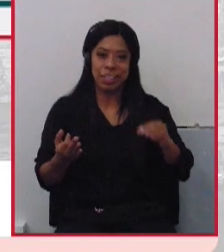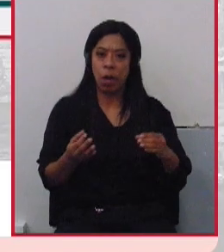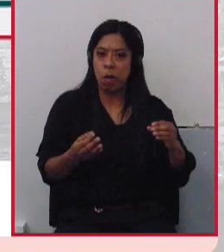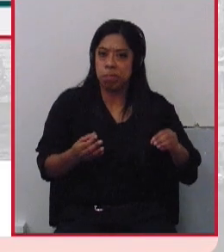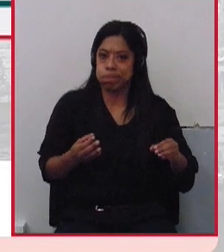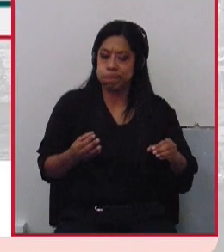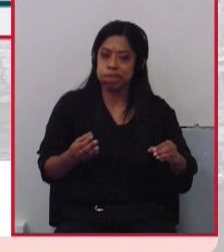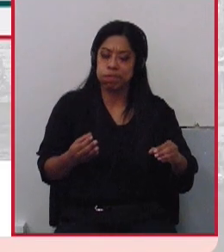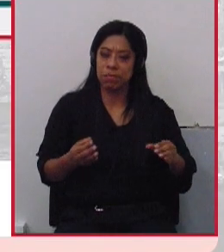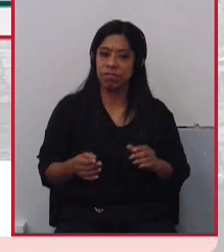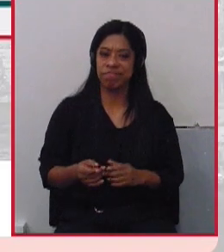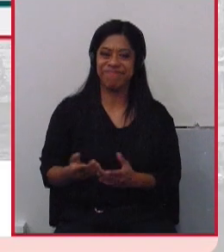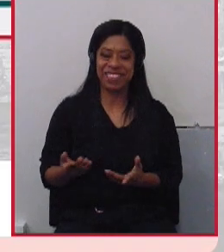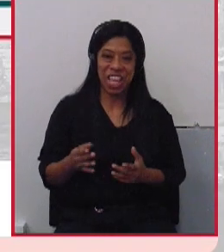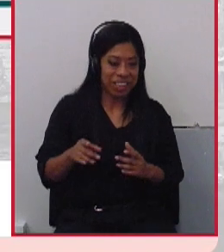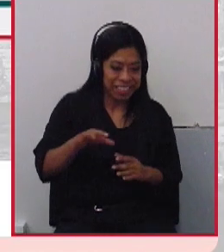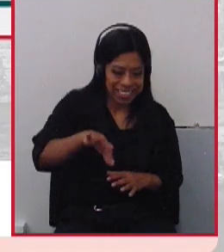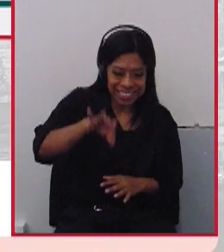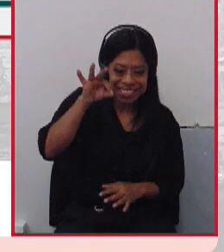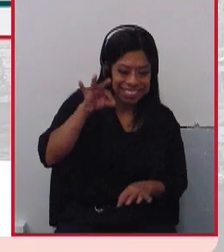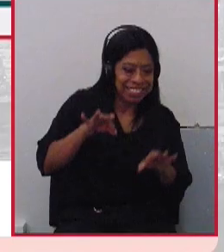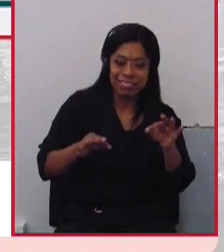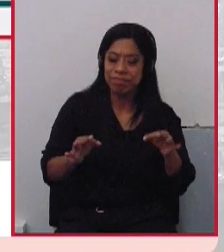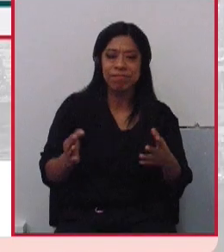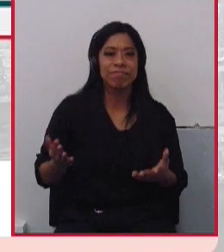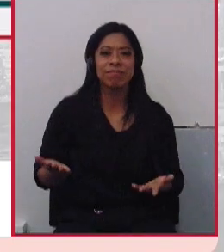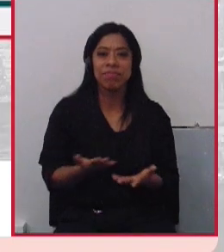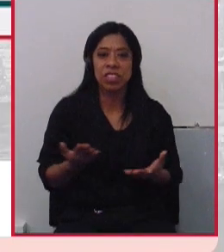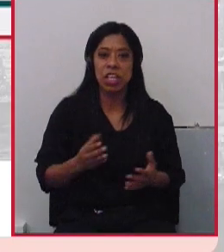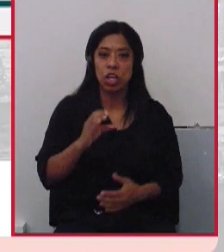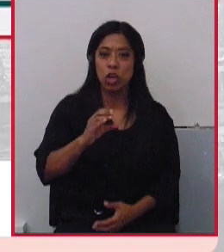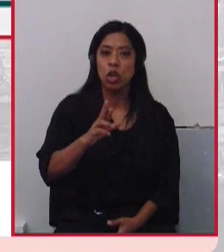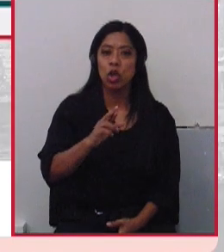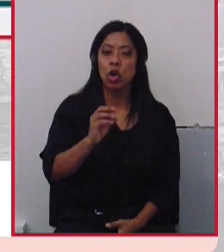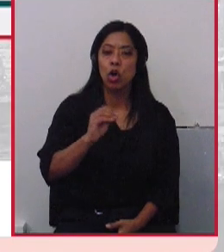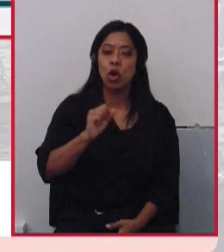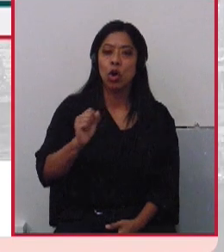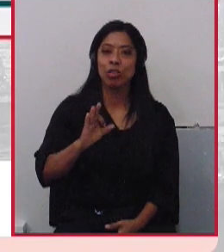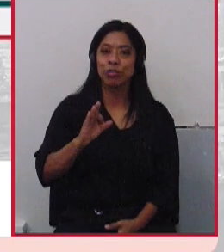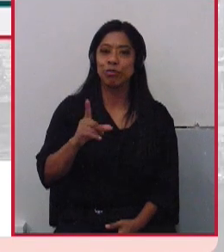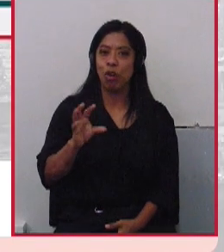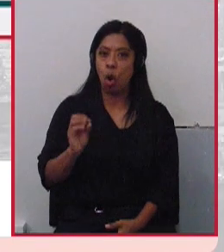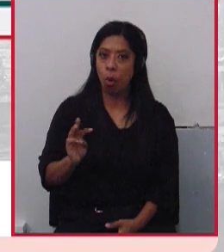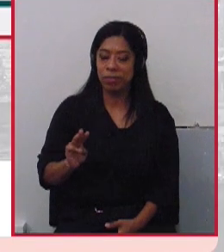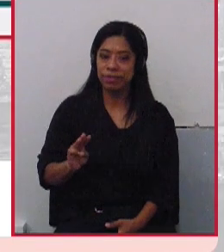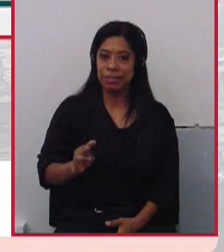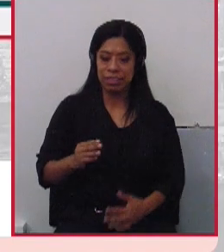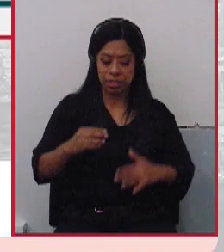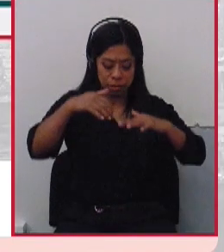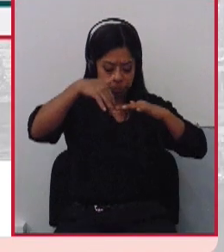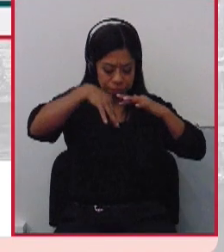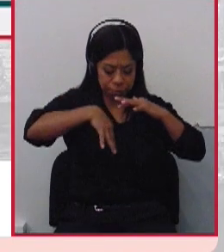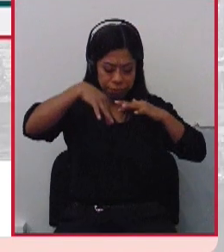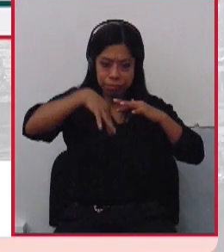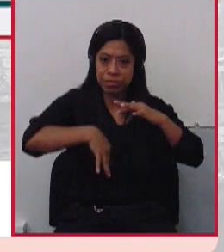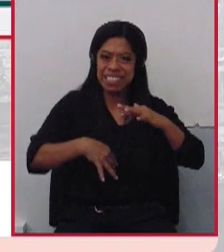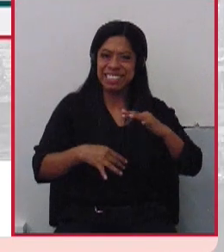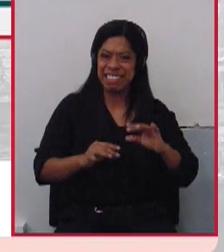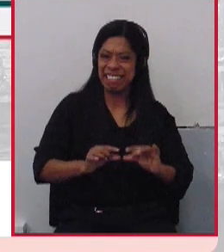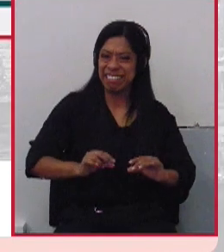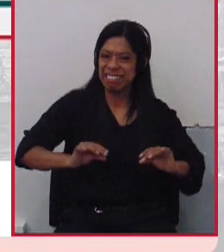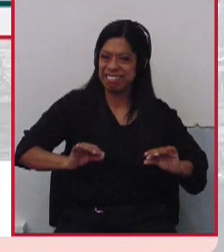gruesos. ¿Qué es lo que encontramos en el crossflow? Que empezó a salir una nata